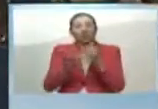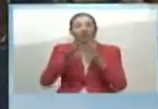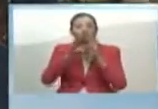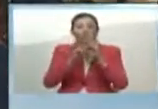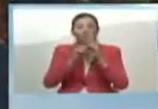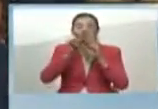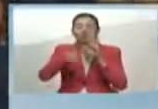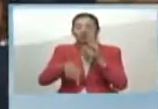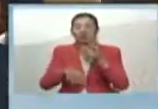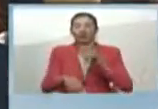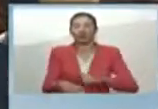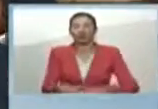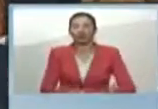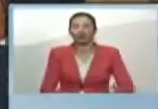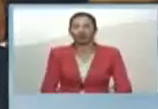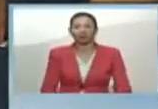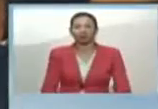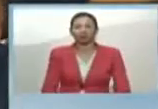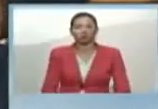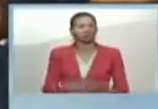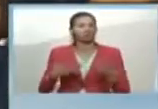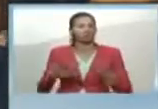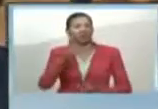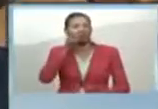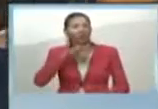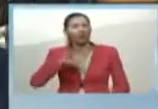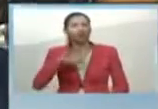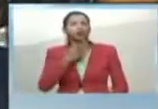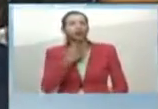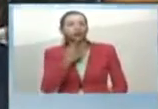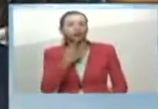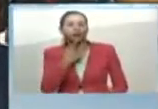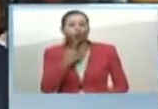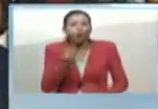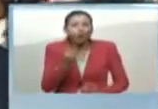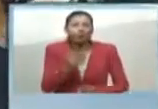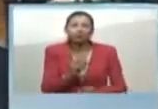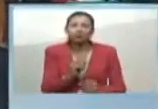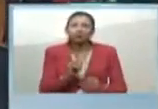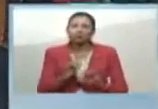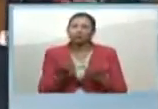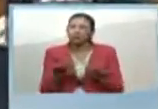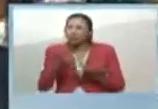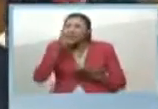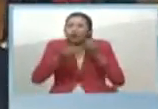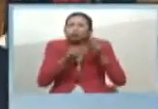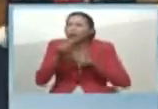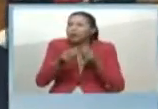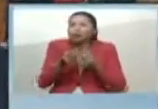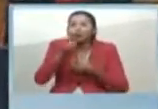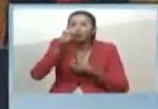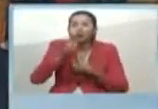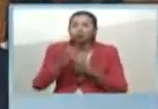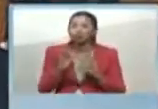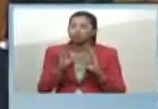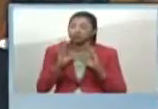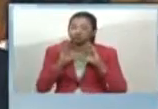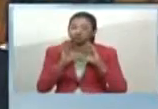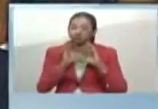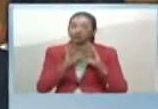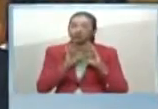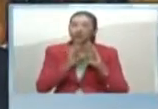constitución. ¿Cuál fue la reacción del pueblo ante un hecho, una afrenta tan terrible como esa? Reaccionó en una